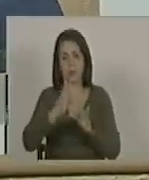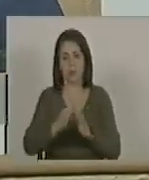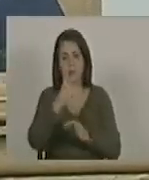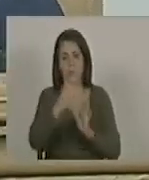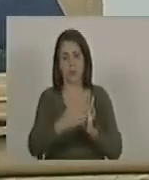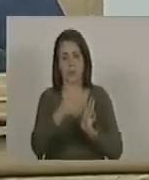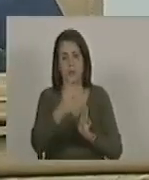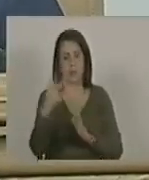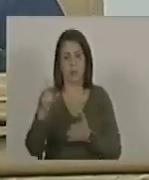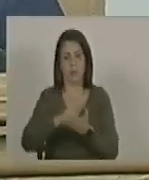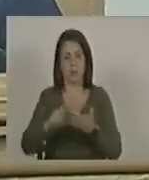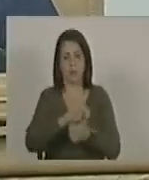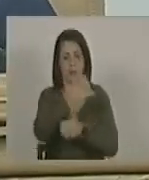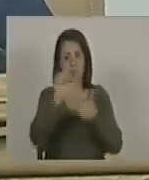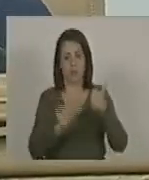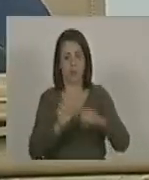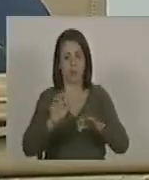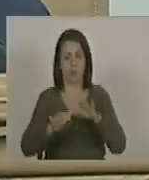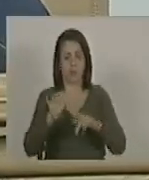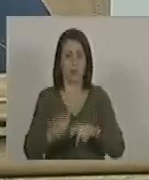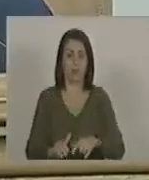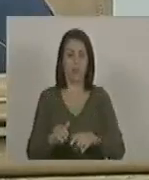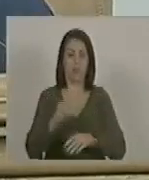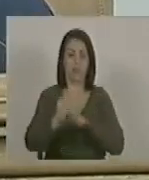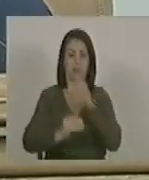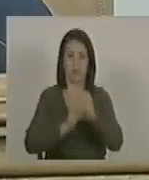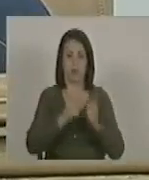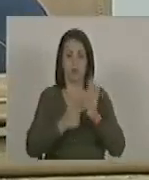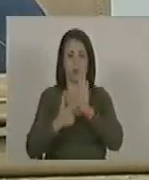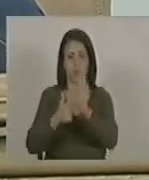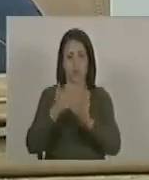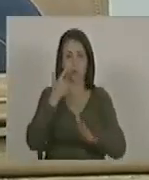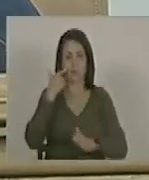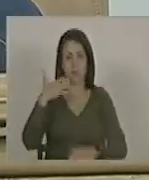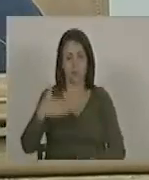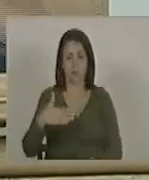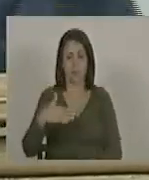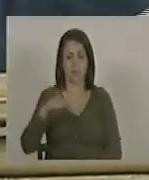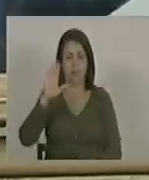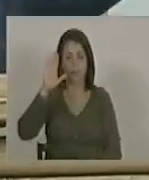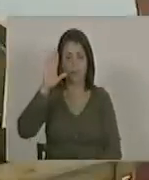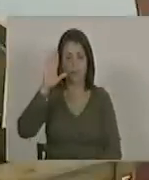septiembre del 2023, leído por el subsecretario, sírvanse indicarlo con la señal de costumbre.